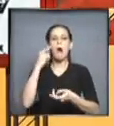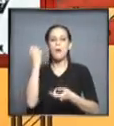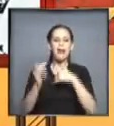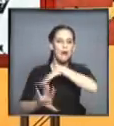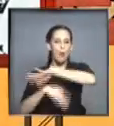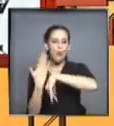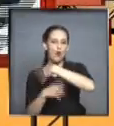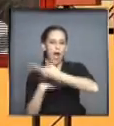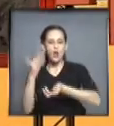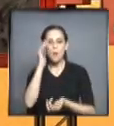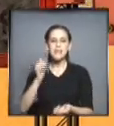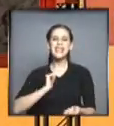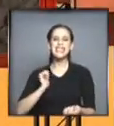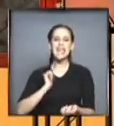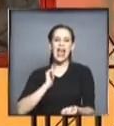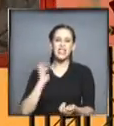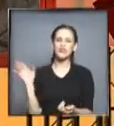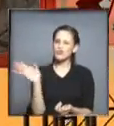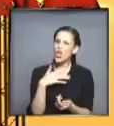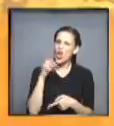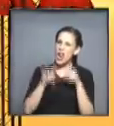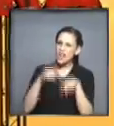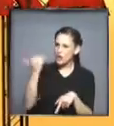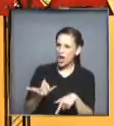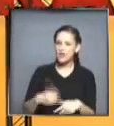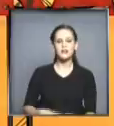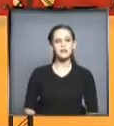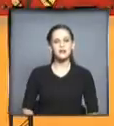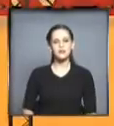revolucionario, militante, ¿todo tiene que ver con todo?